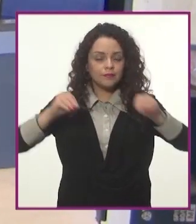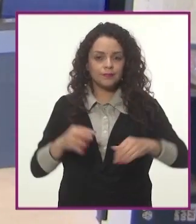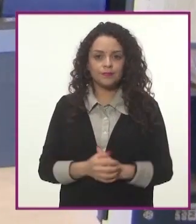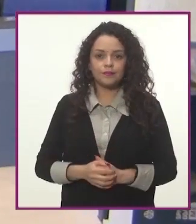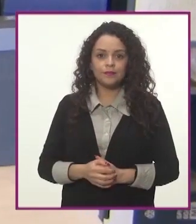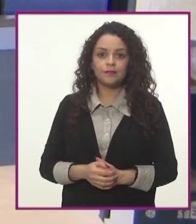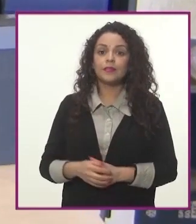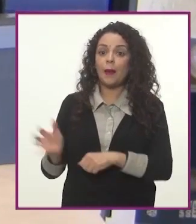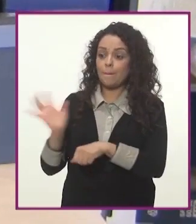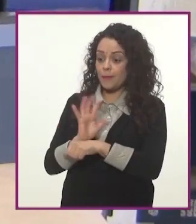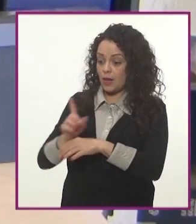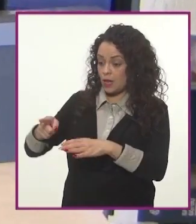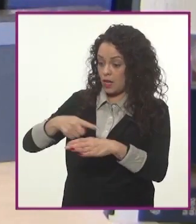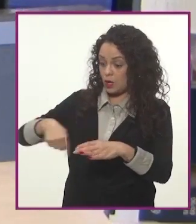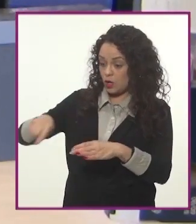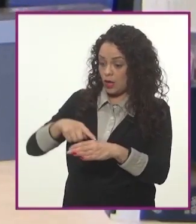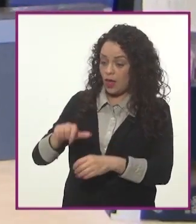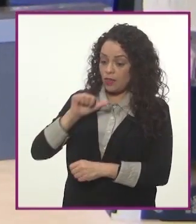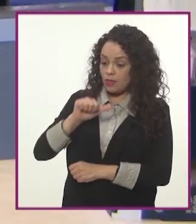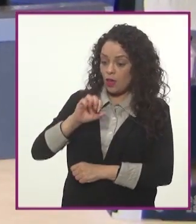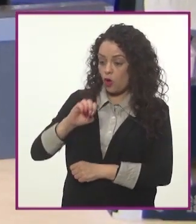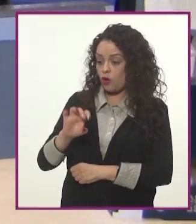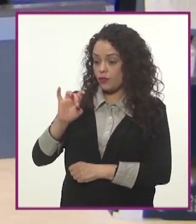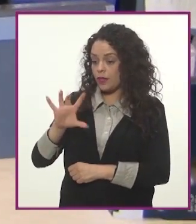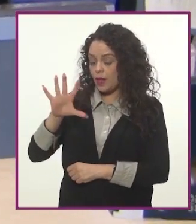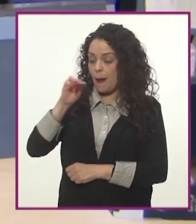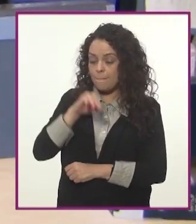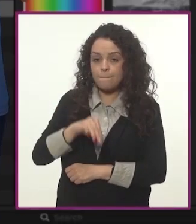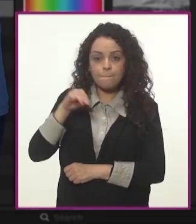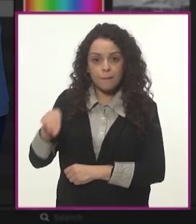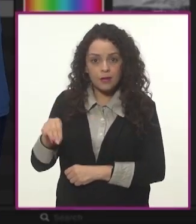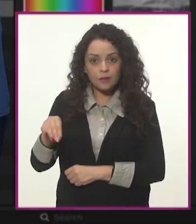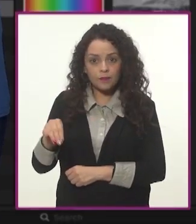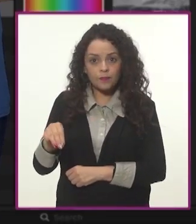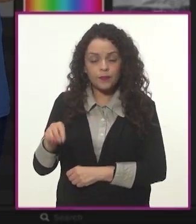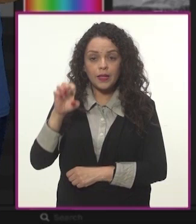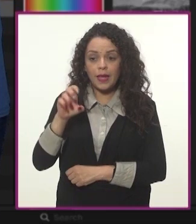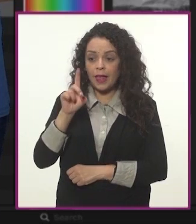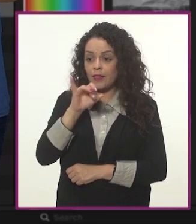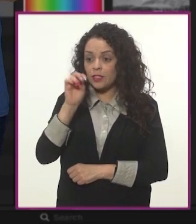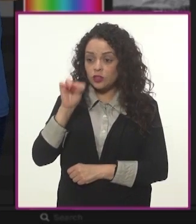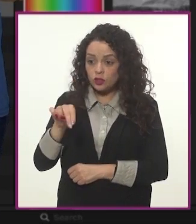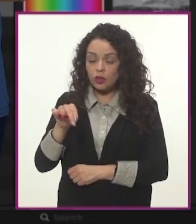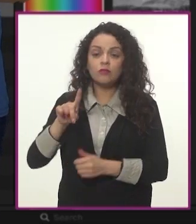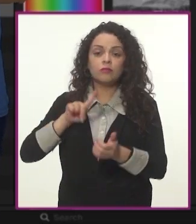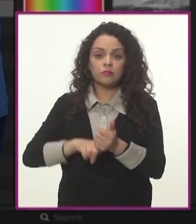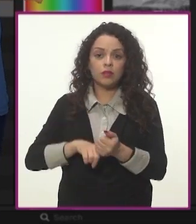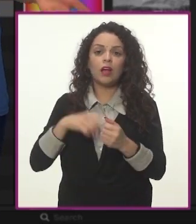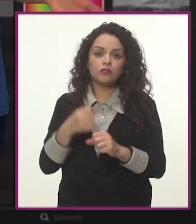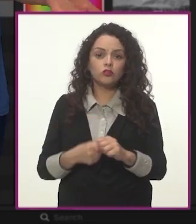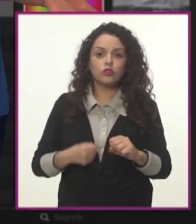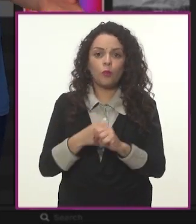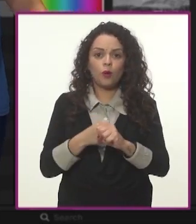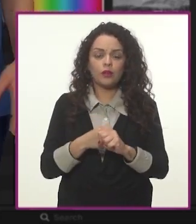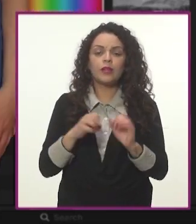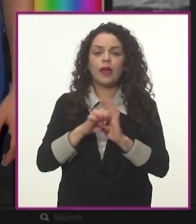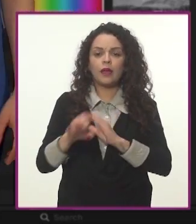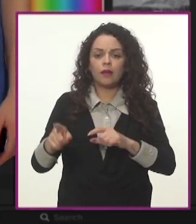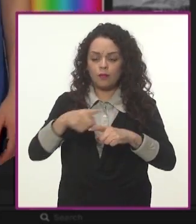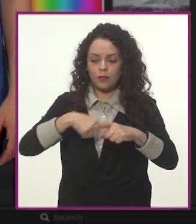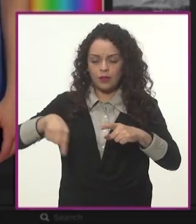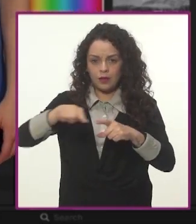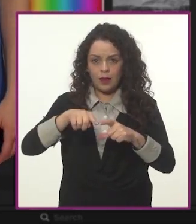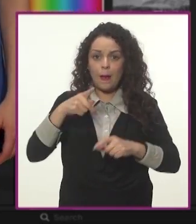con película de cine de 16 o 35 milímetros y la edición se refiere a los soportes magnéticos, como las cintas,